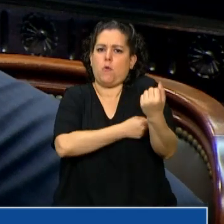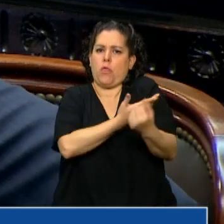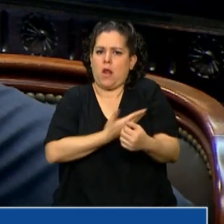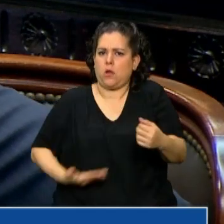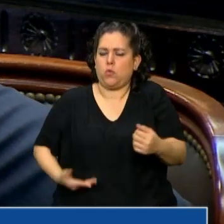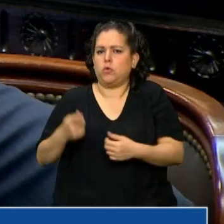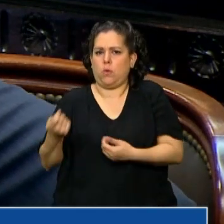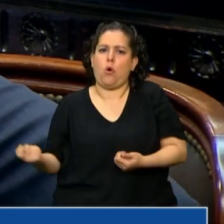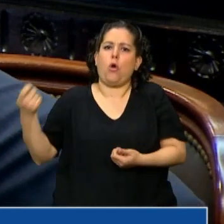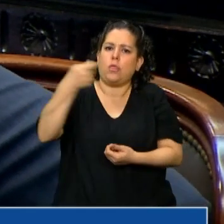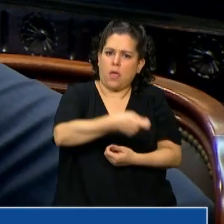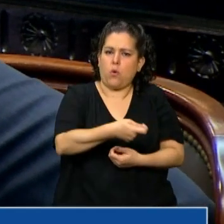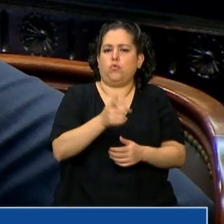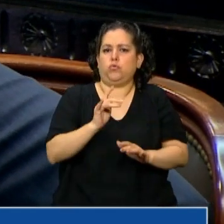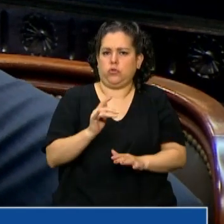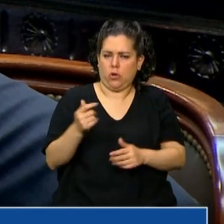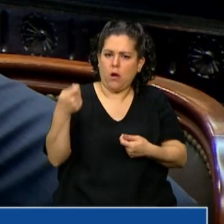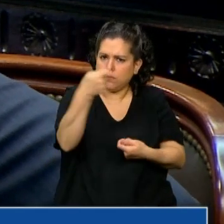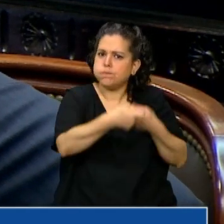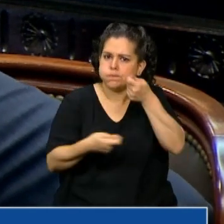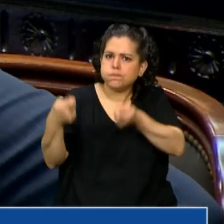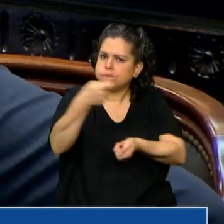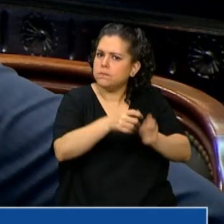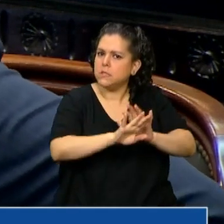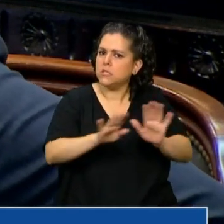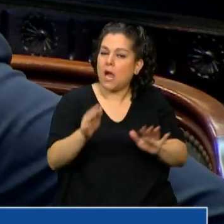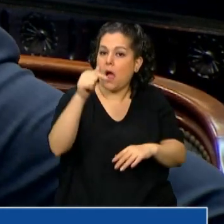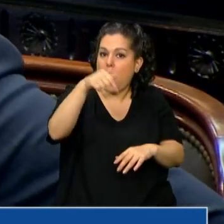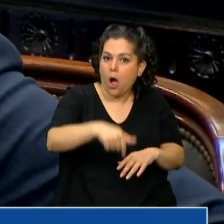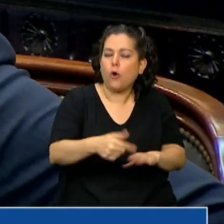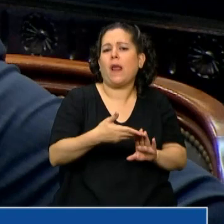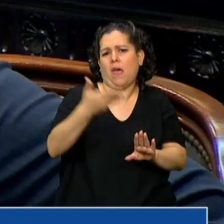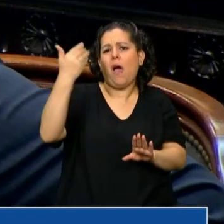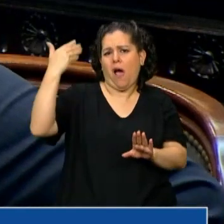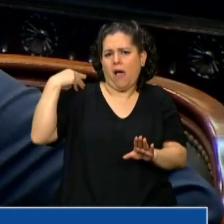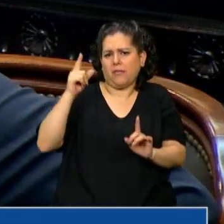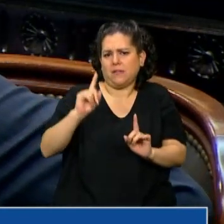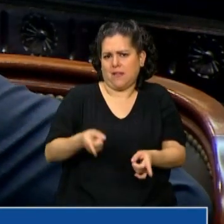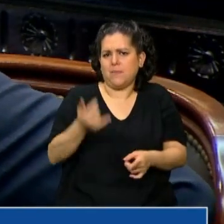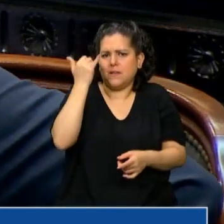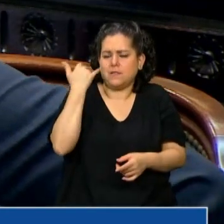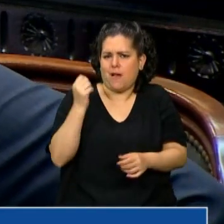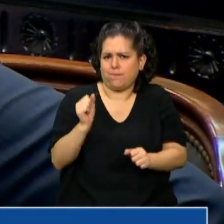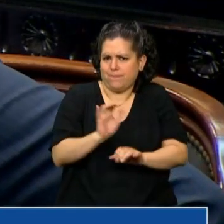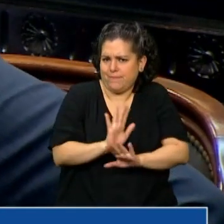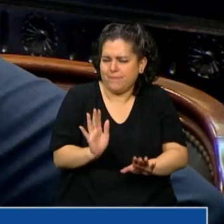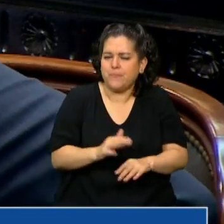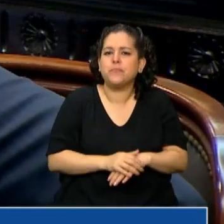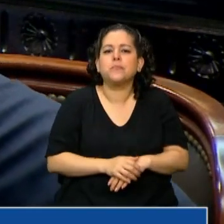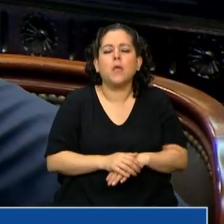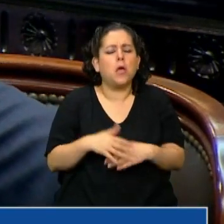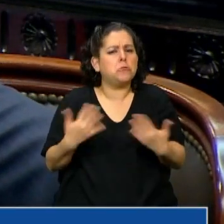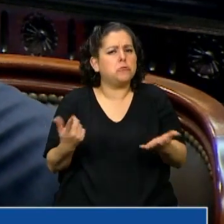reintegro a consumidores. Y lo ha hecho ahora y se ha hecho anteriormente por otros gobiernos también. Entonces, la